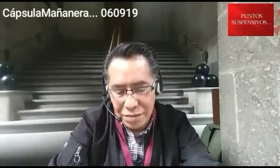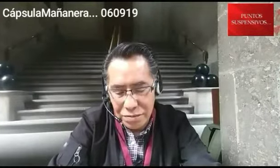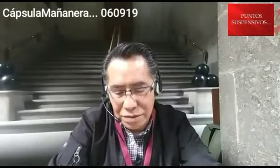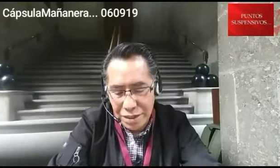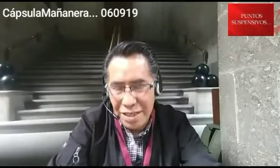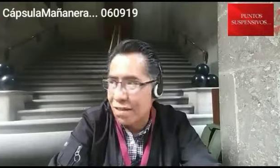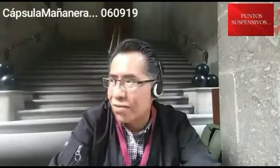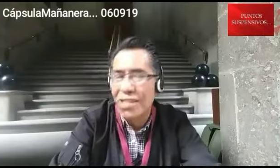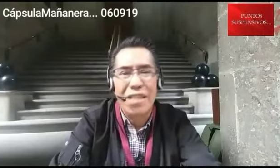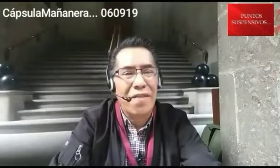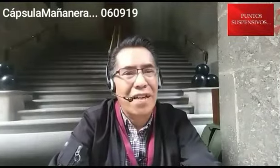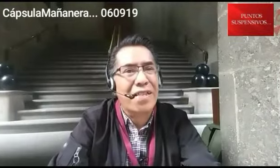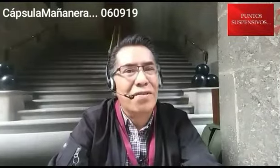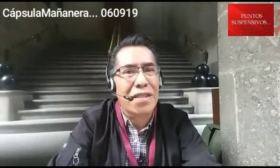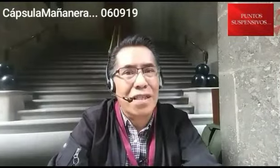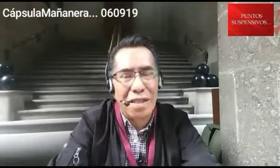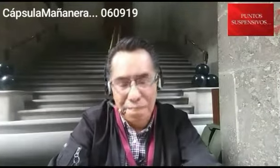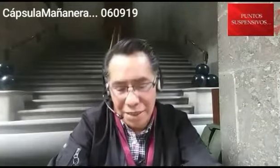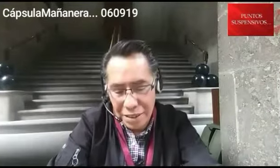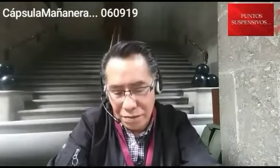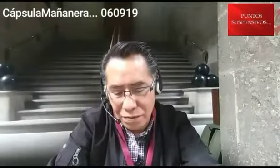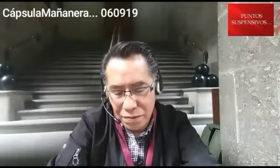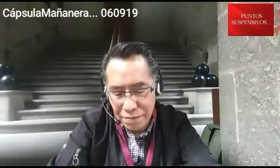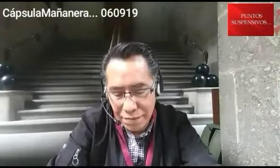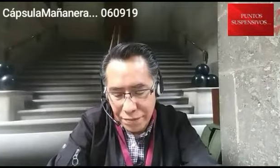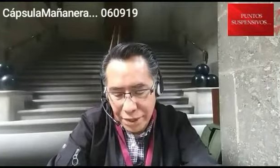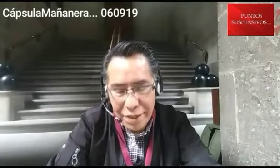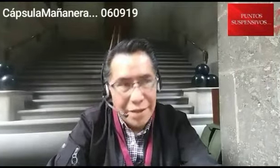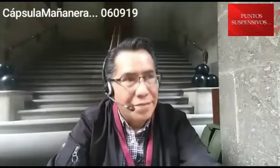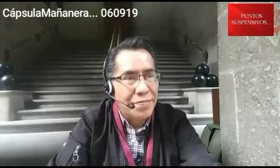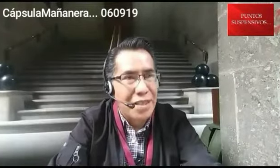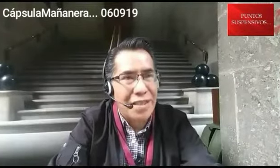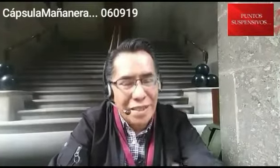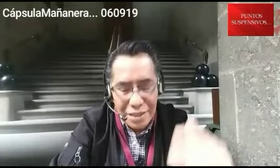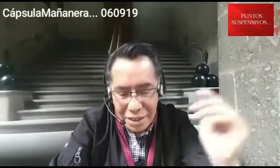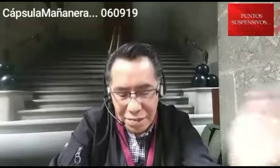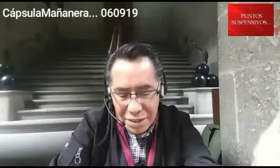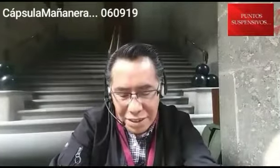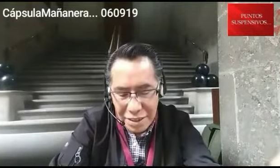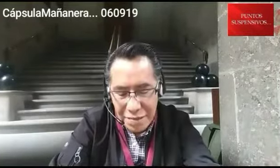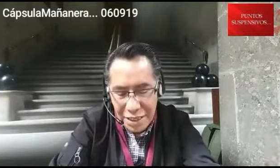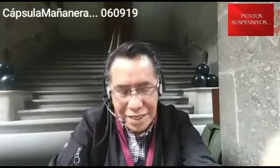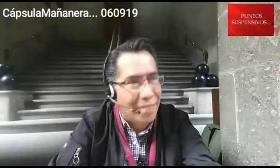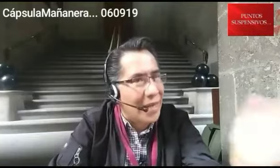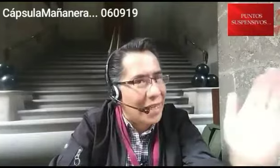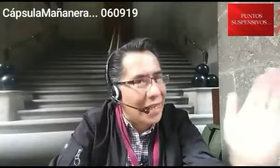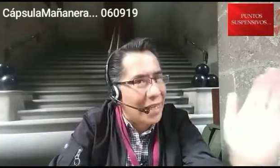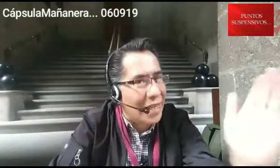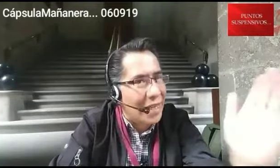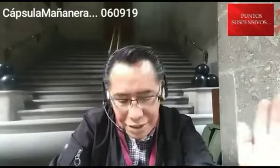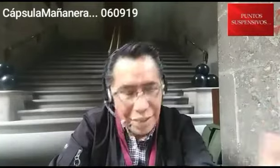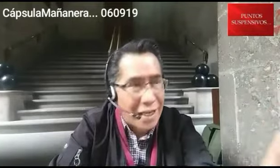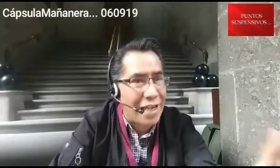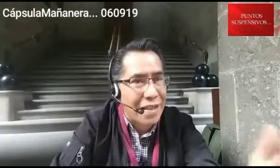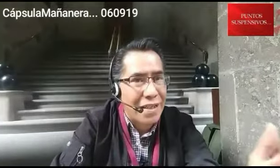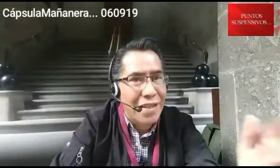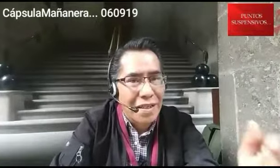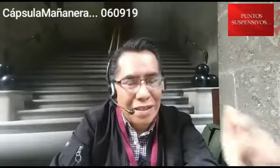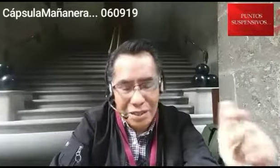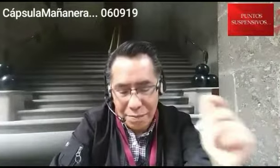que es un tercer, o qué significa esto de tercer país seguro? Quiere decir simple y sencillamente que México